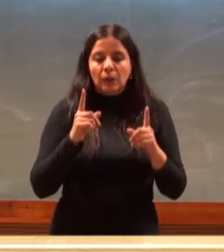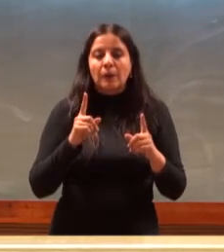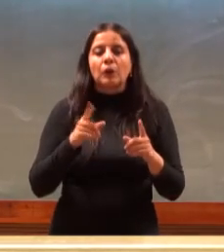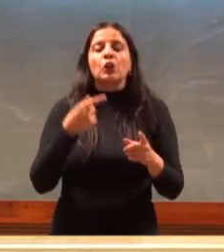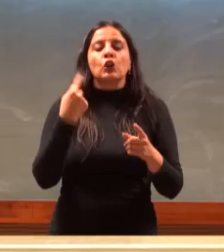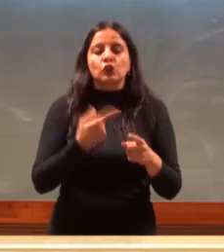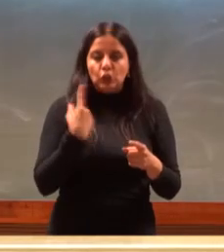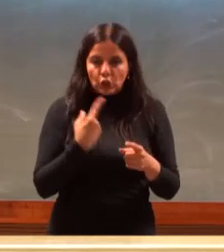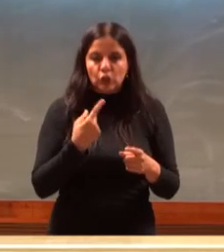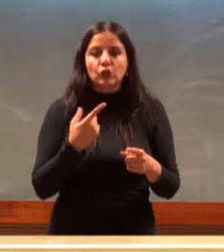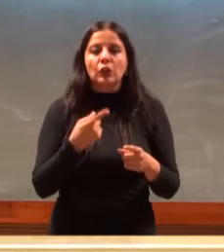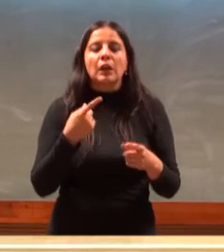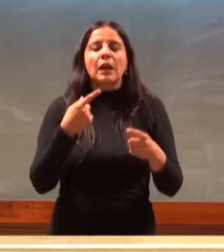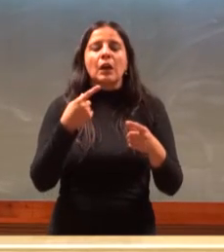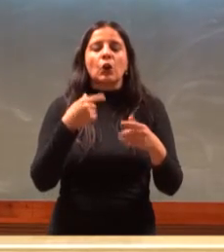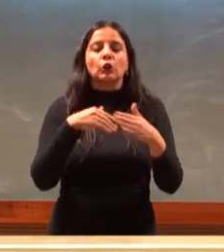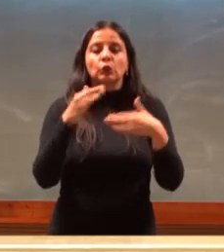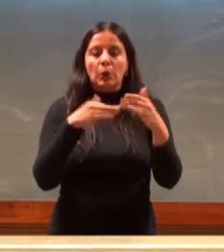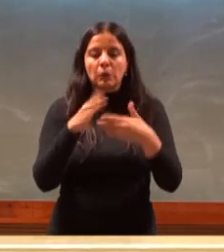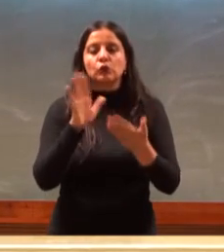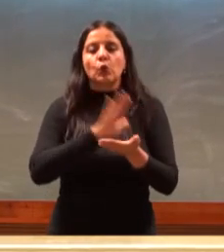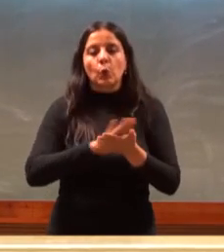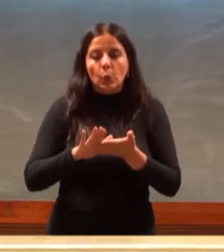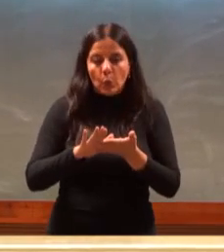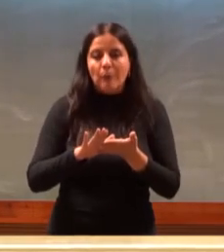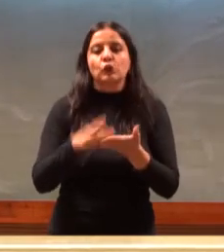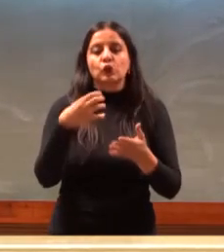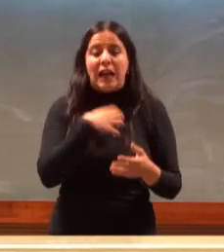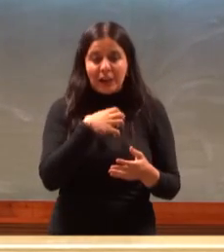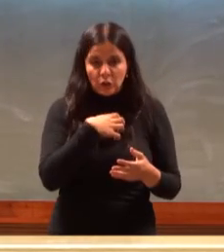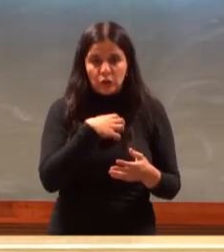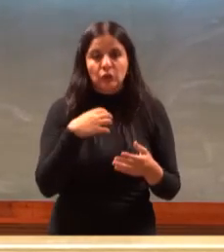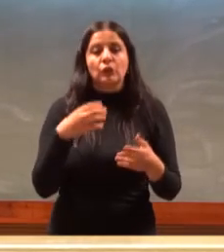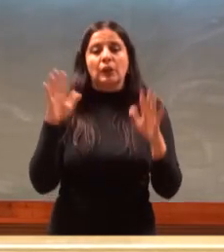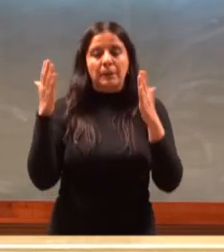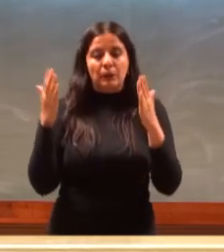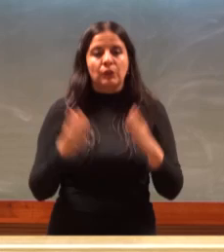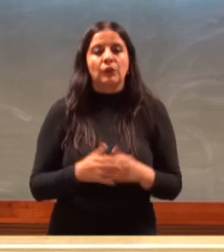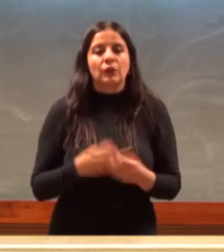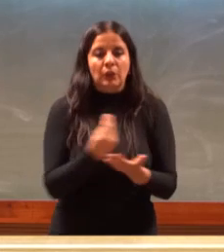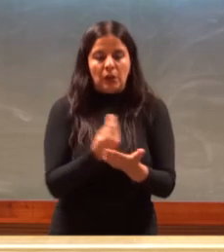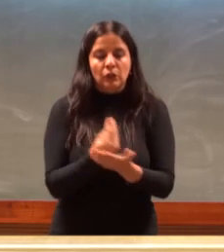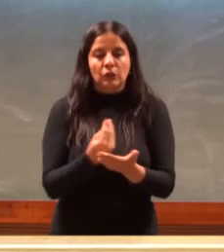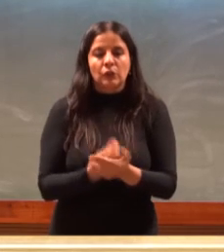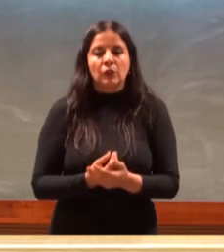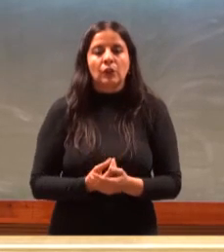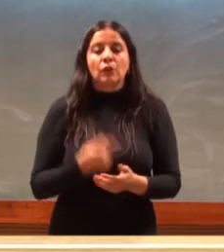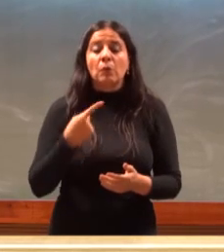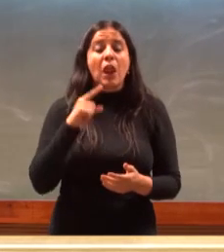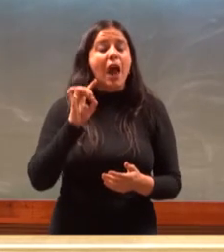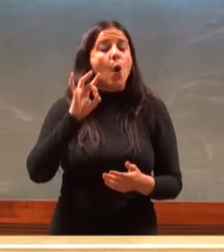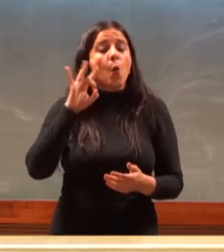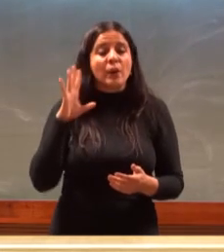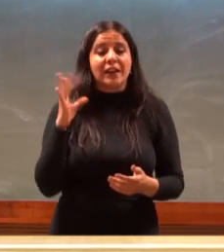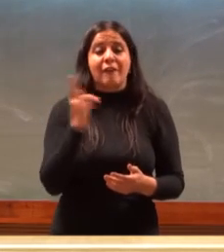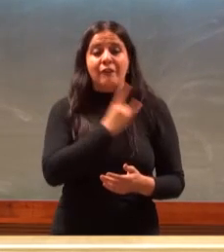nuevos cargos dentro de las posibilidades y y de la discusión que siempre tenemos que hacer con rectorado por el presupuesto porque fuimos la única facultad